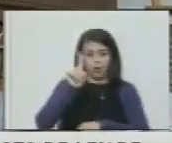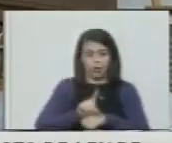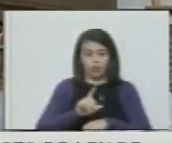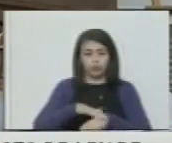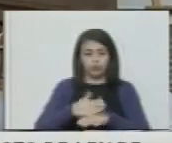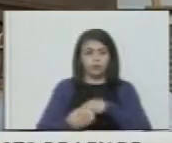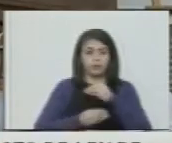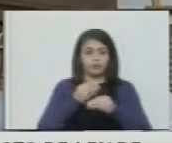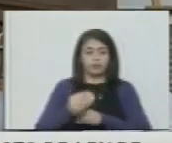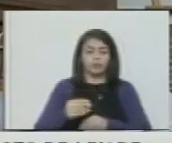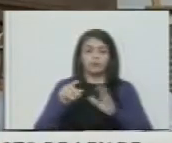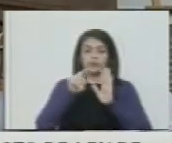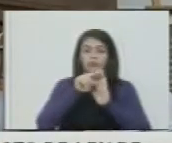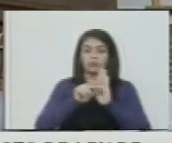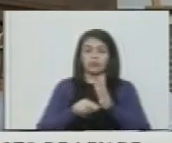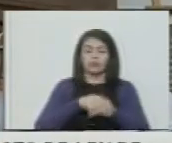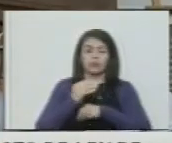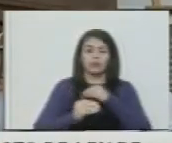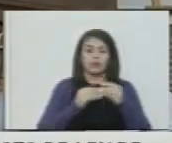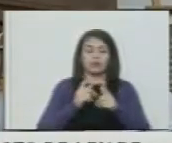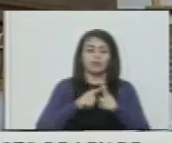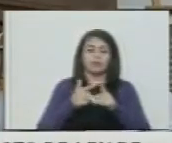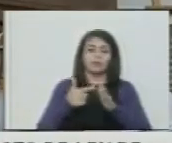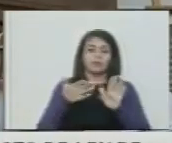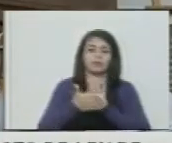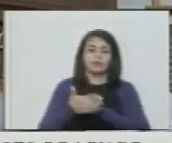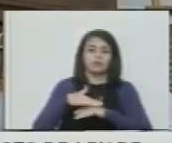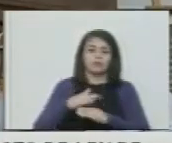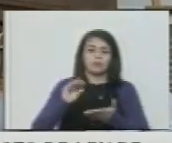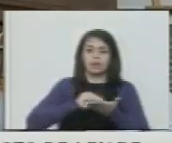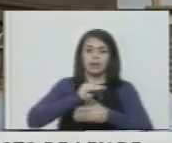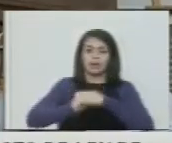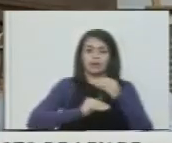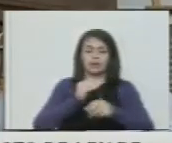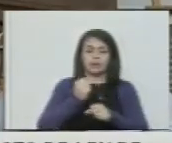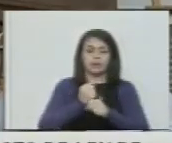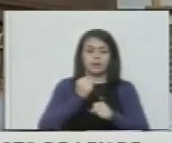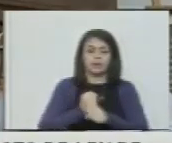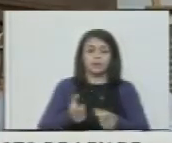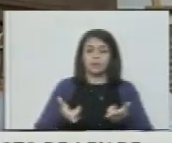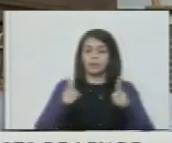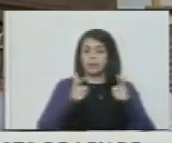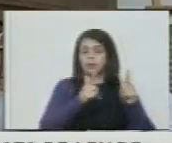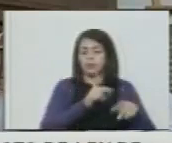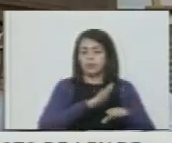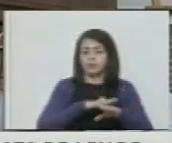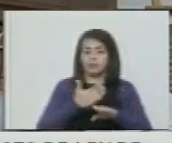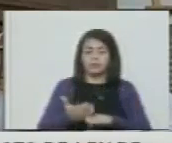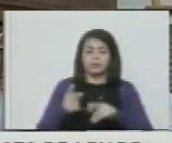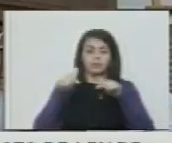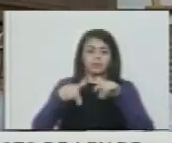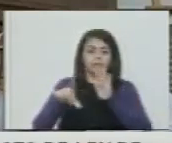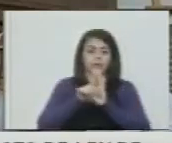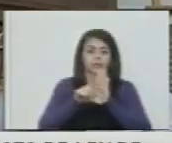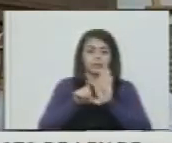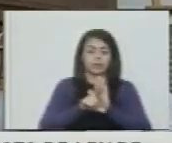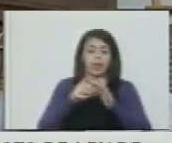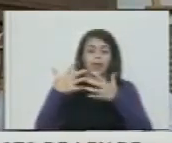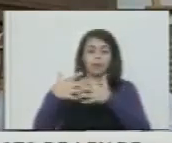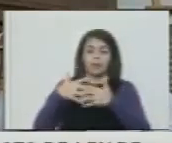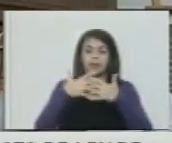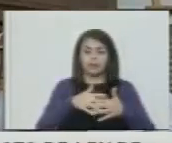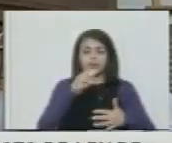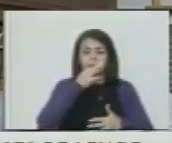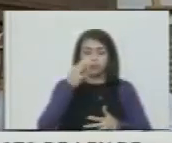objeto único, conforme a las normas dictadas a tal efecto, la realización de operaciones permitidas por esta ley